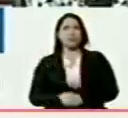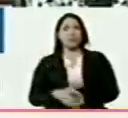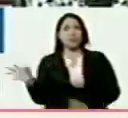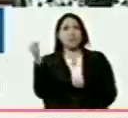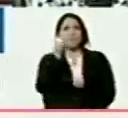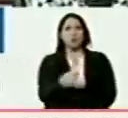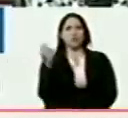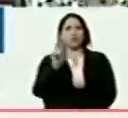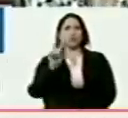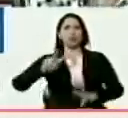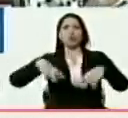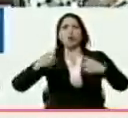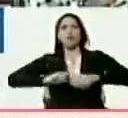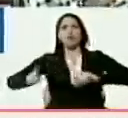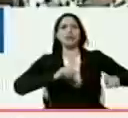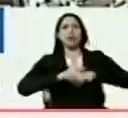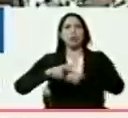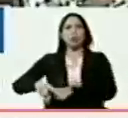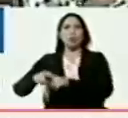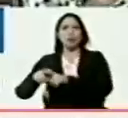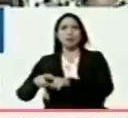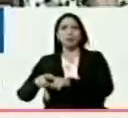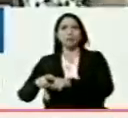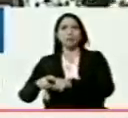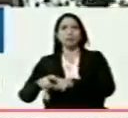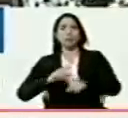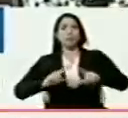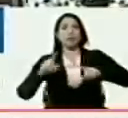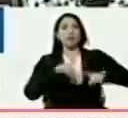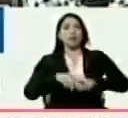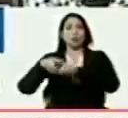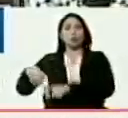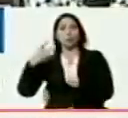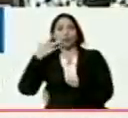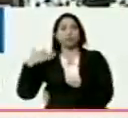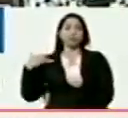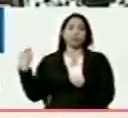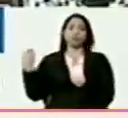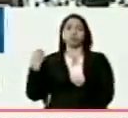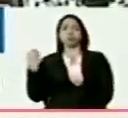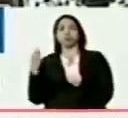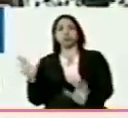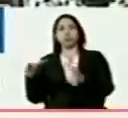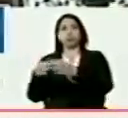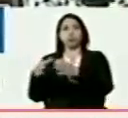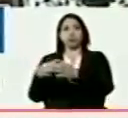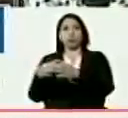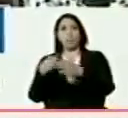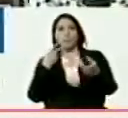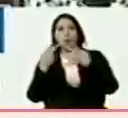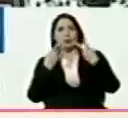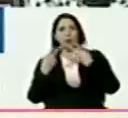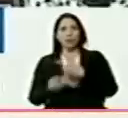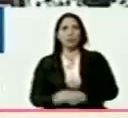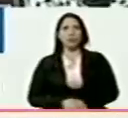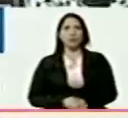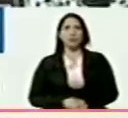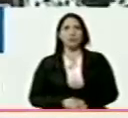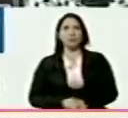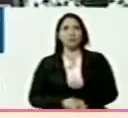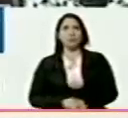Venezuela una nueva dictadura, la dictadura de las élites, de las cúpulas de los partidos políticos, de las